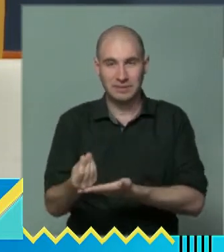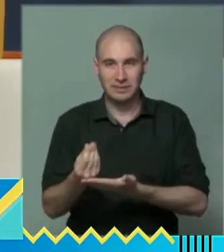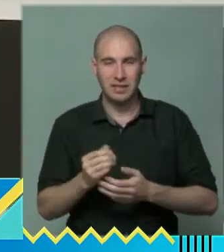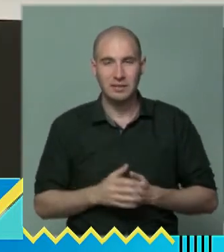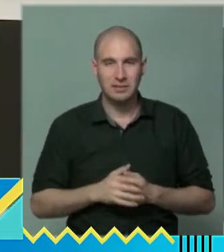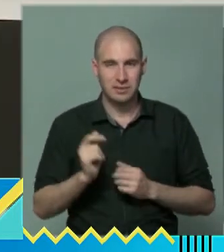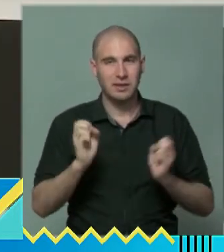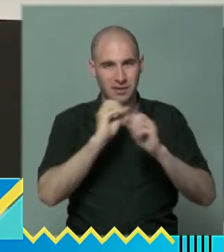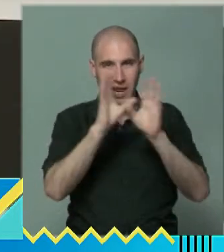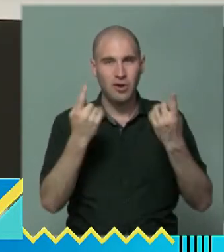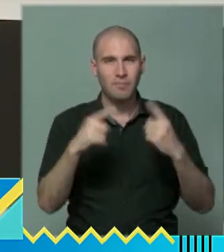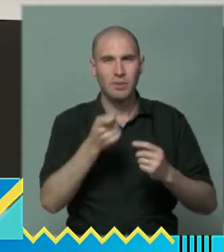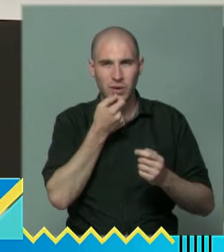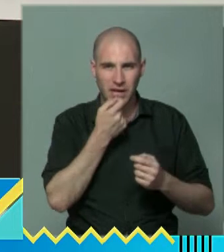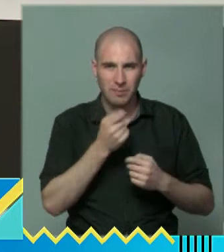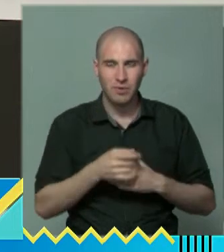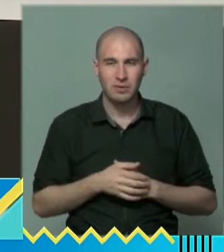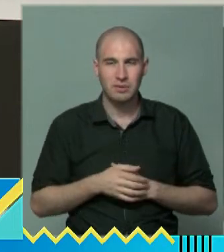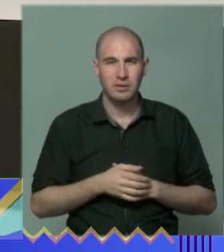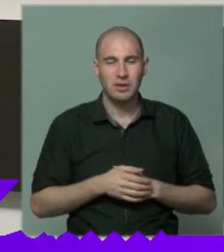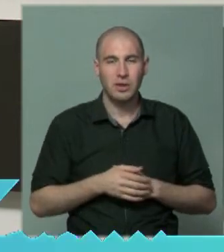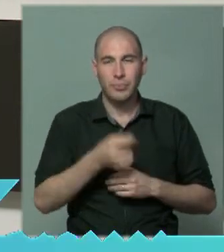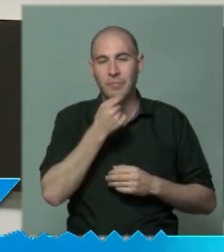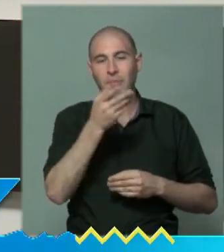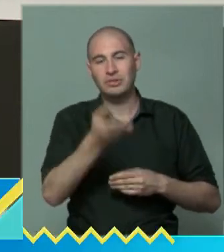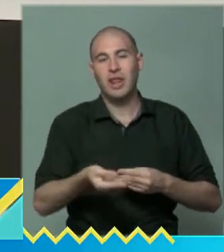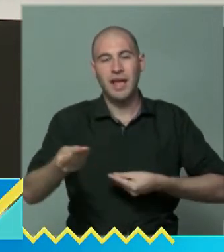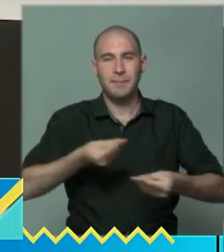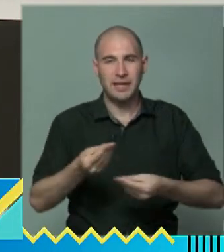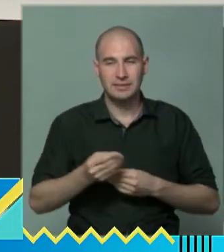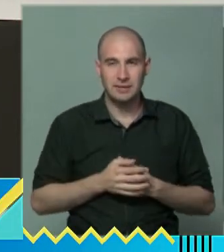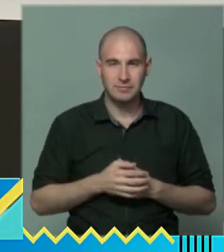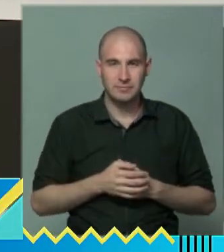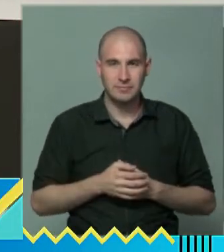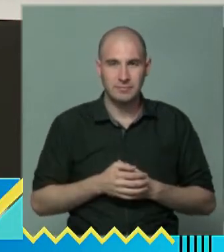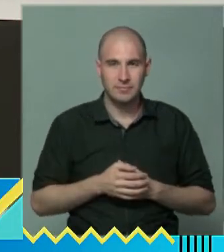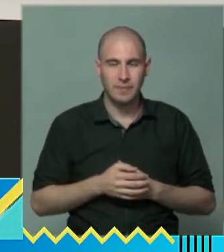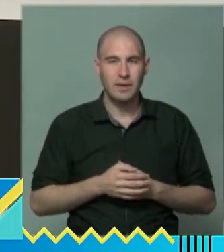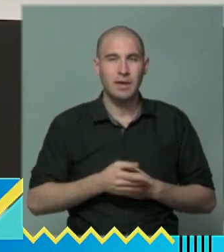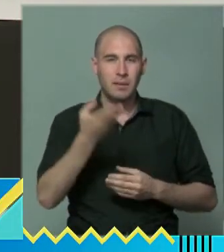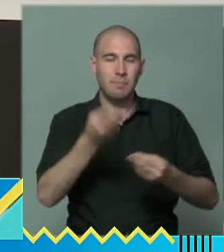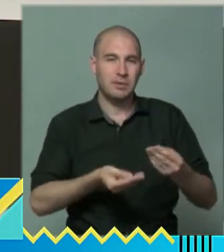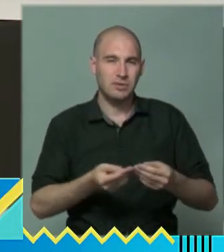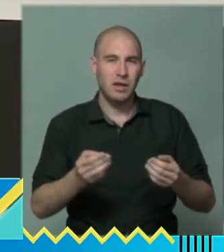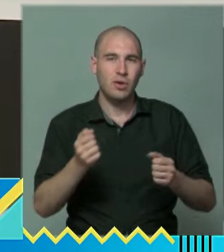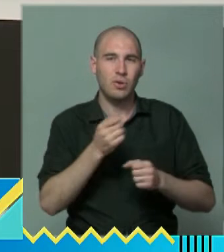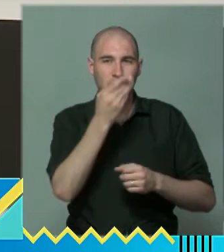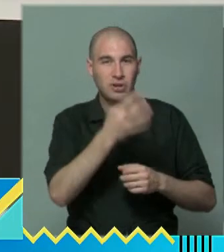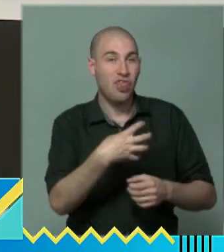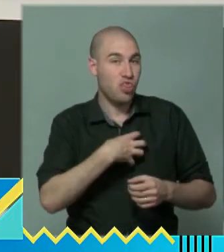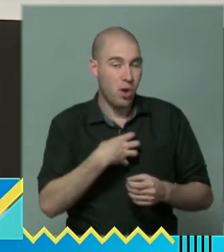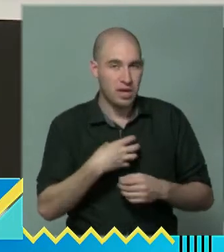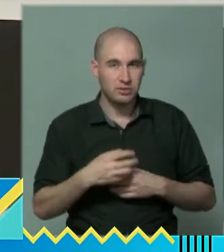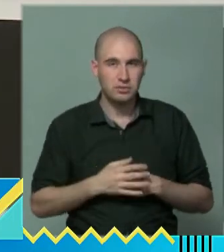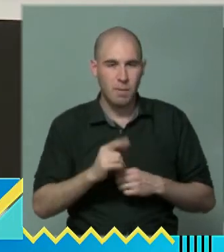Eso está claro. Ahora, pero puede llegar a suceder el caso de que a lo mejor un empresario, no alguien que trabaja para la empresa, sino uno de los dueños, uno de